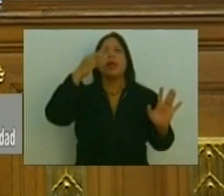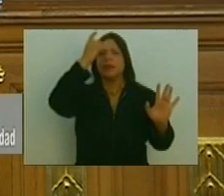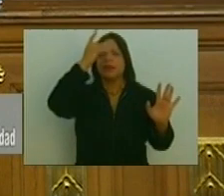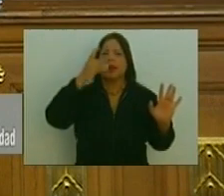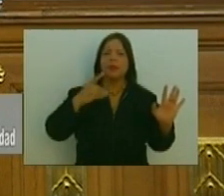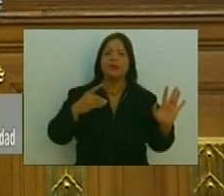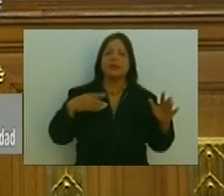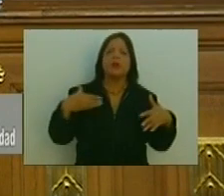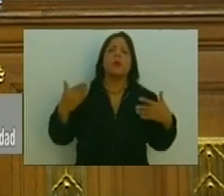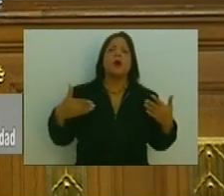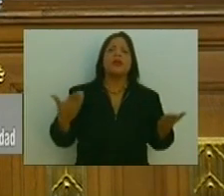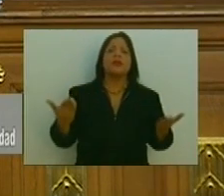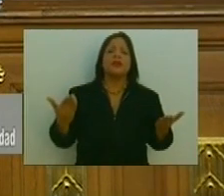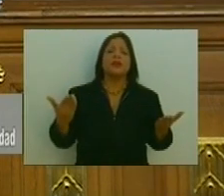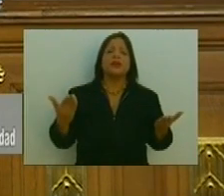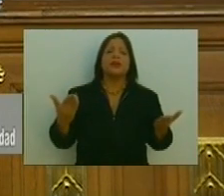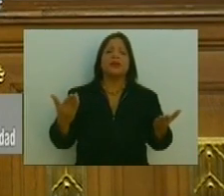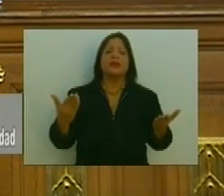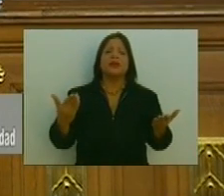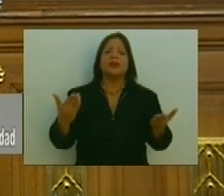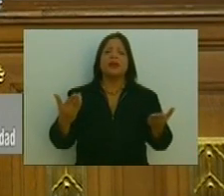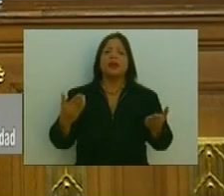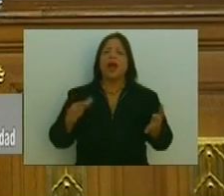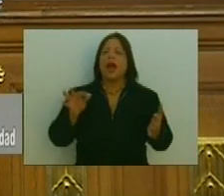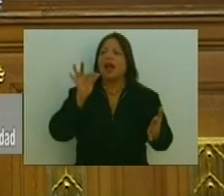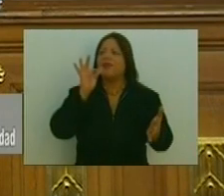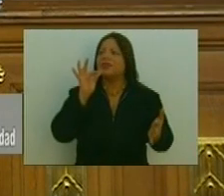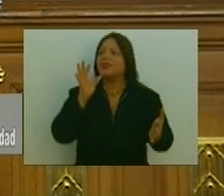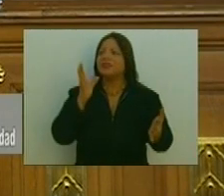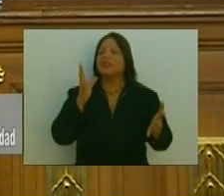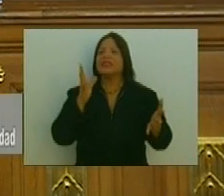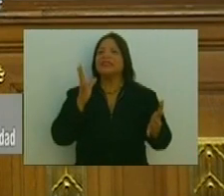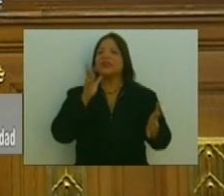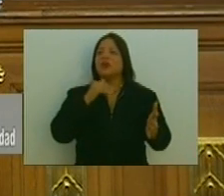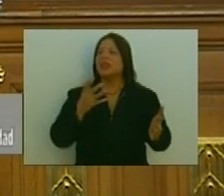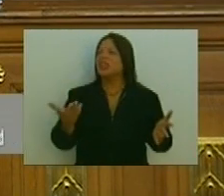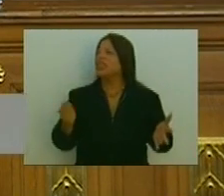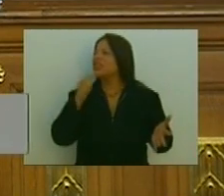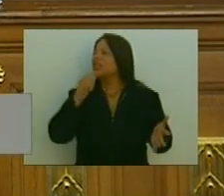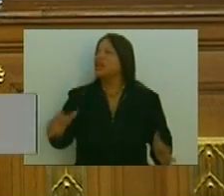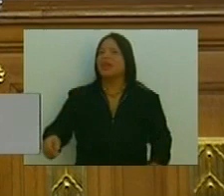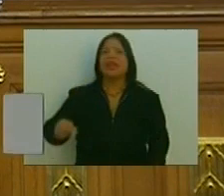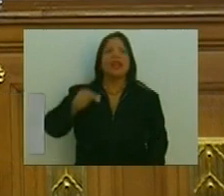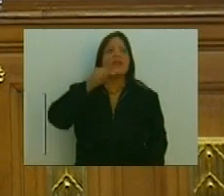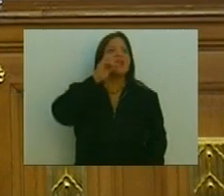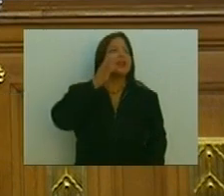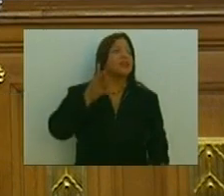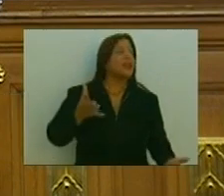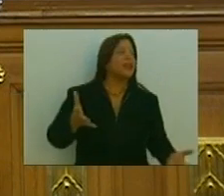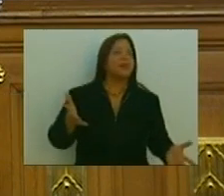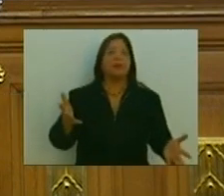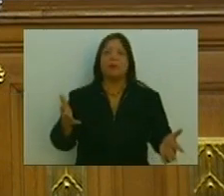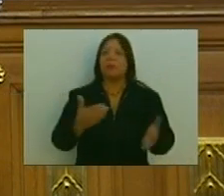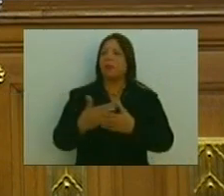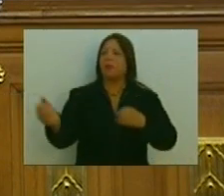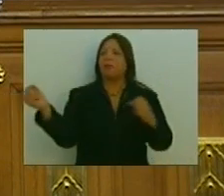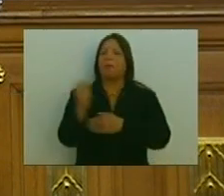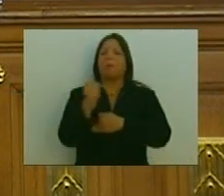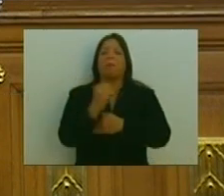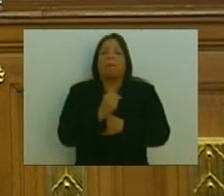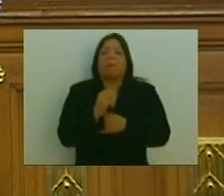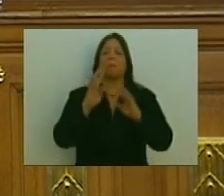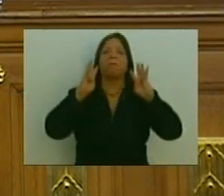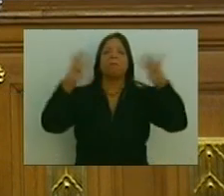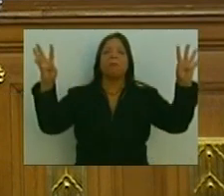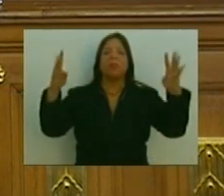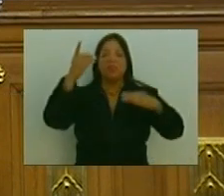discapacidad cuando de repente se me antoja un cafecito por ahí y no tengo nadie que me lo levante para tomármelo. Pero de resto, para mí,